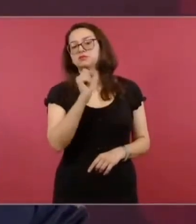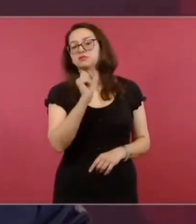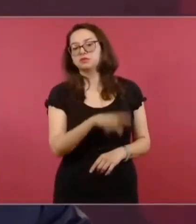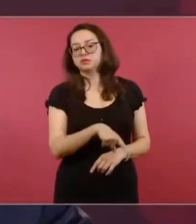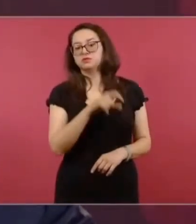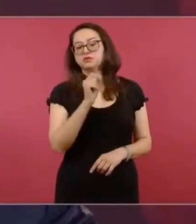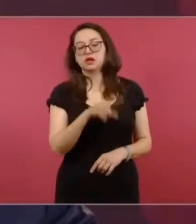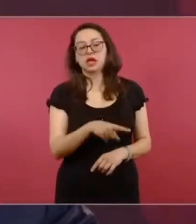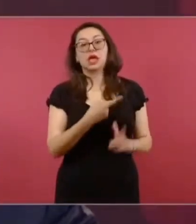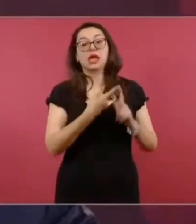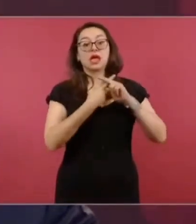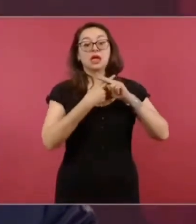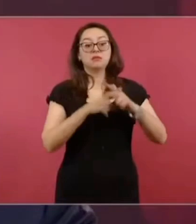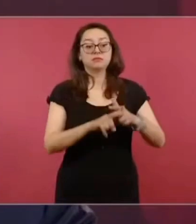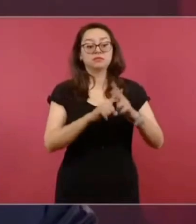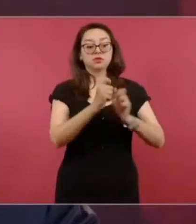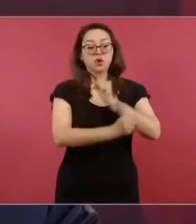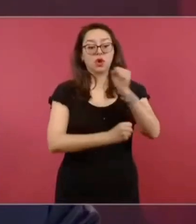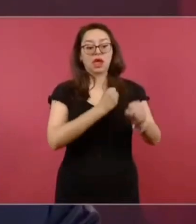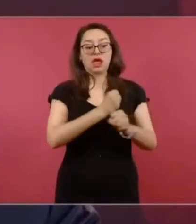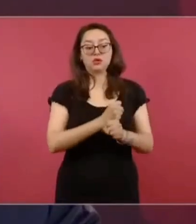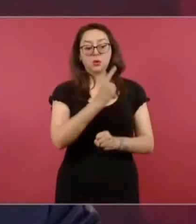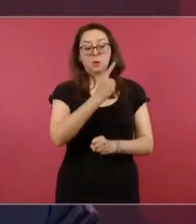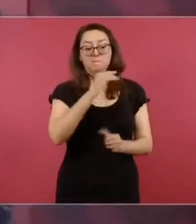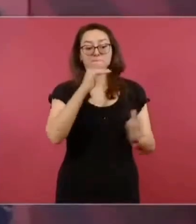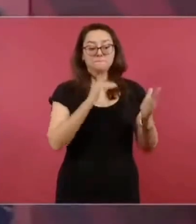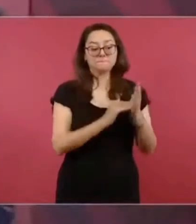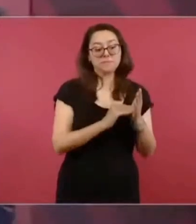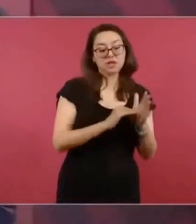que surge en 1929,